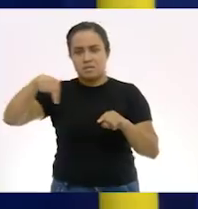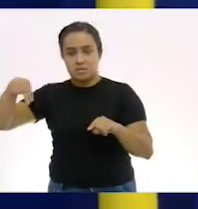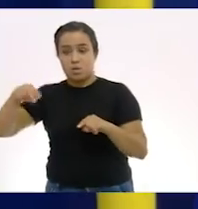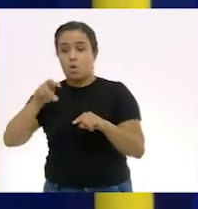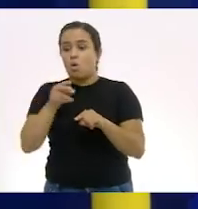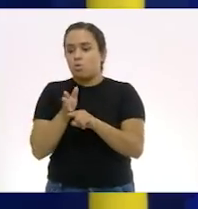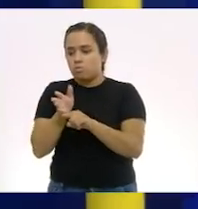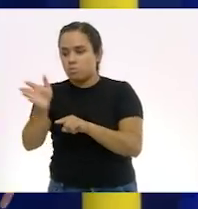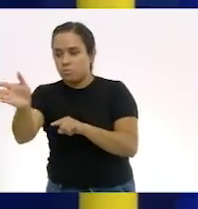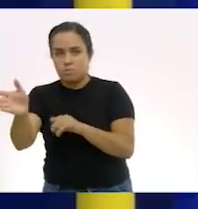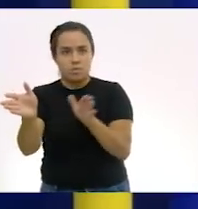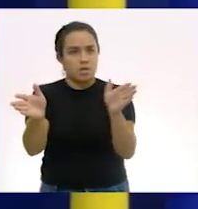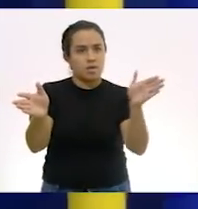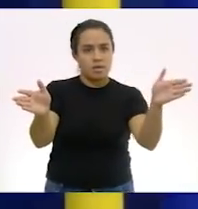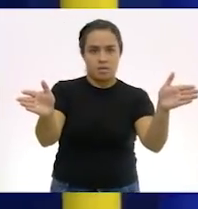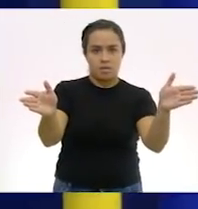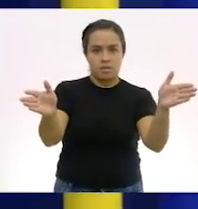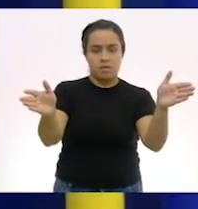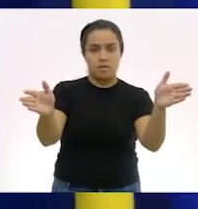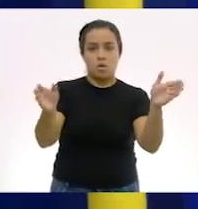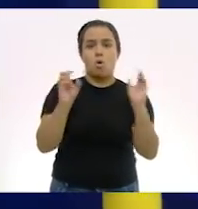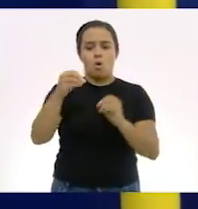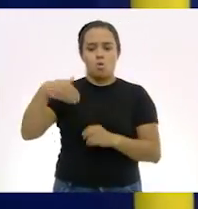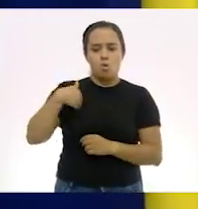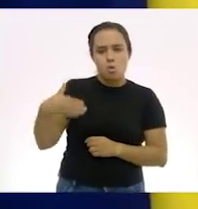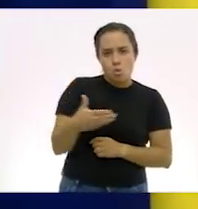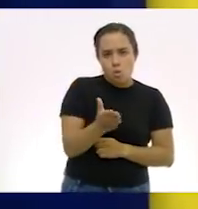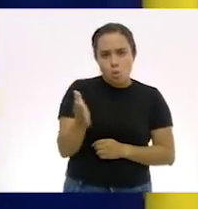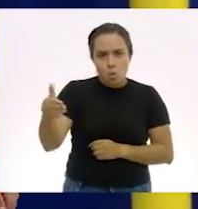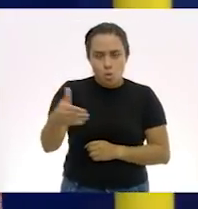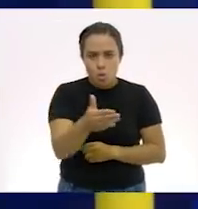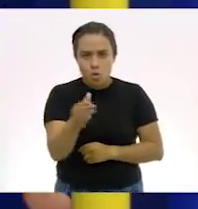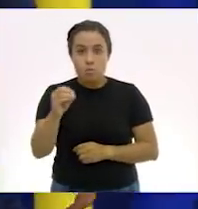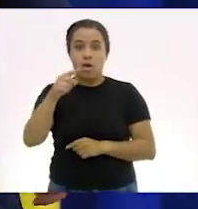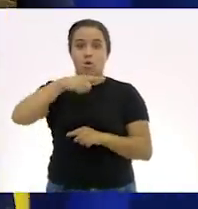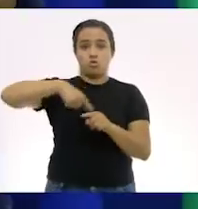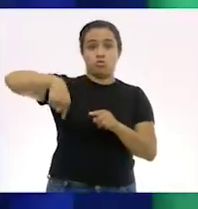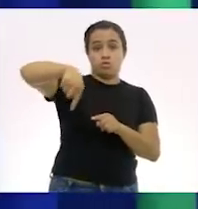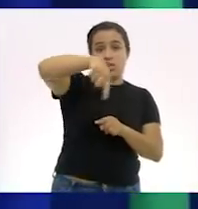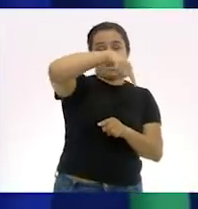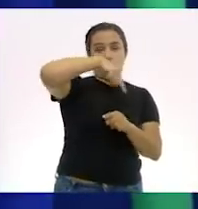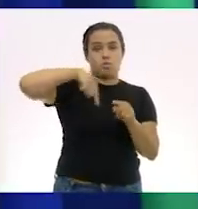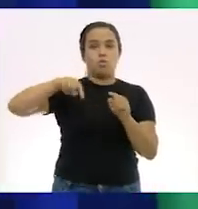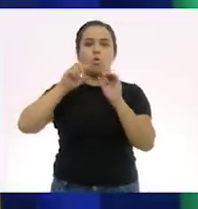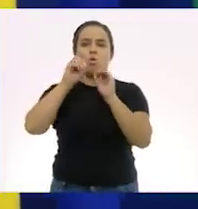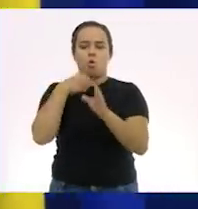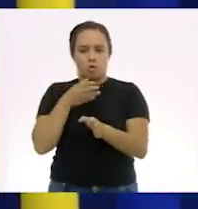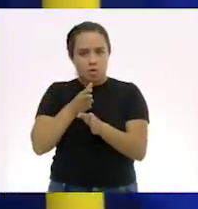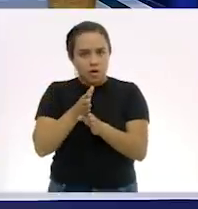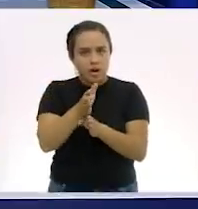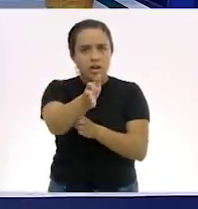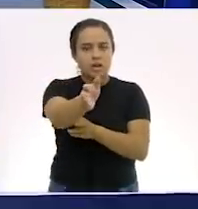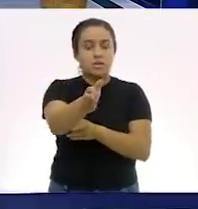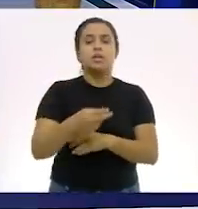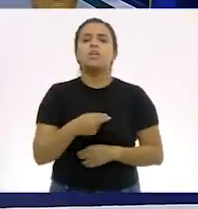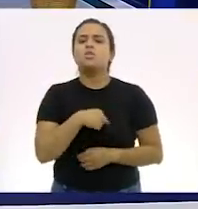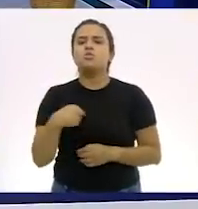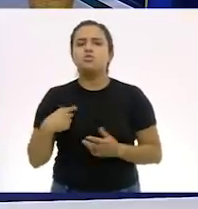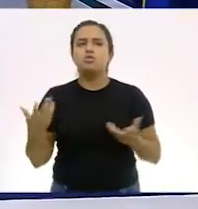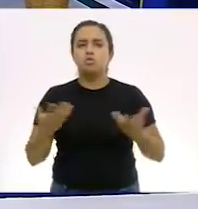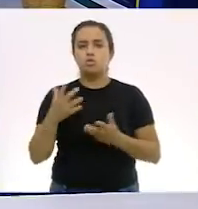bueno, vamos a ver lo siguiente. Pues, vamos a recordar lo que hemos trabajado. Hemos trabajado nuestra